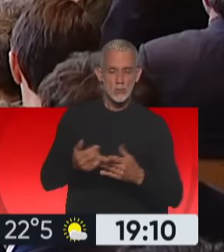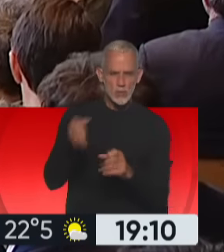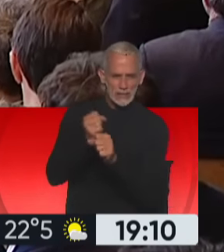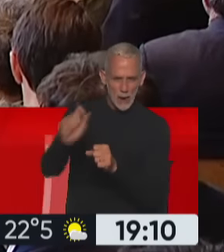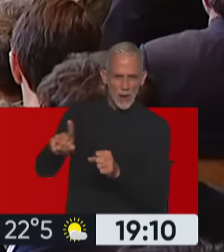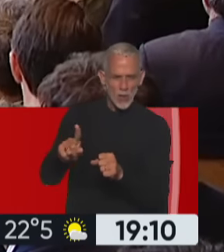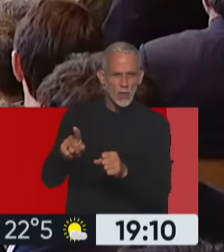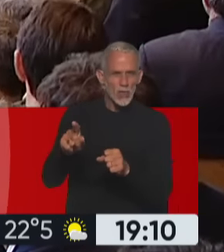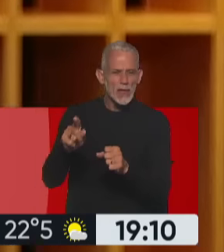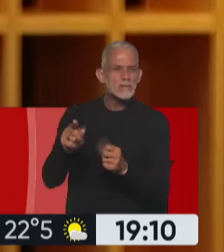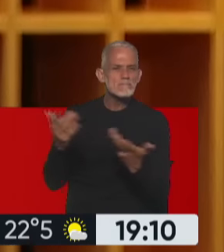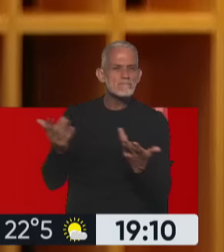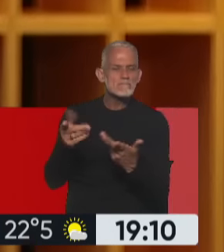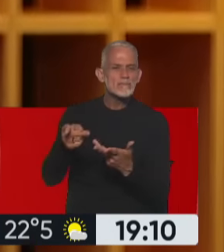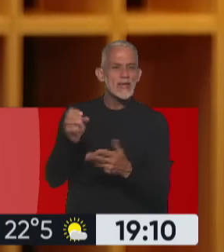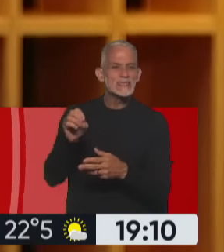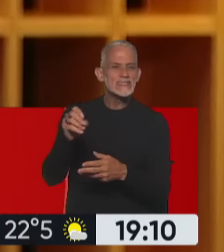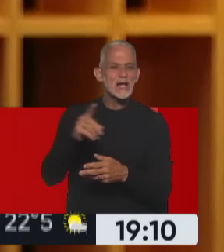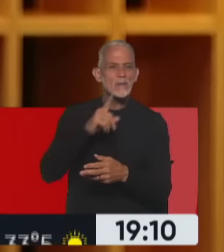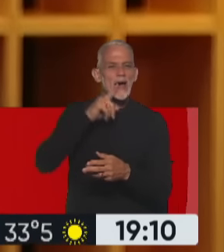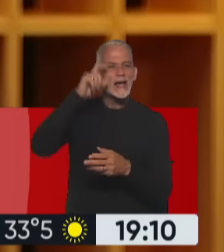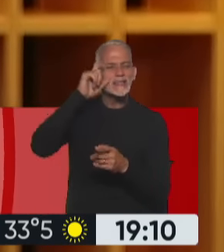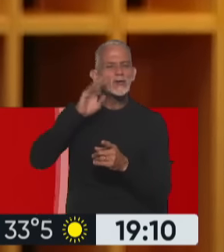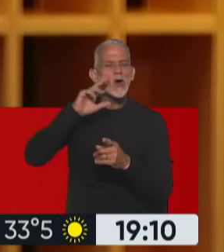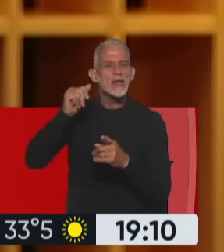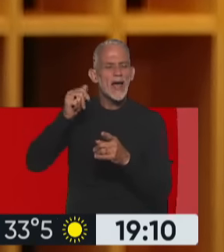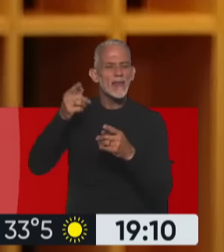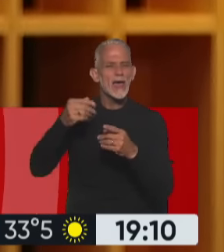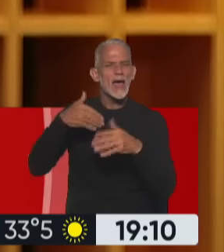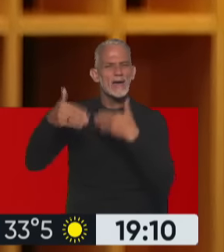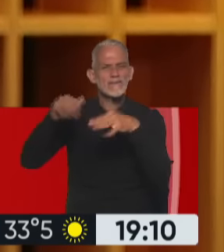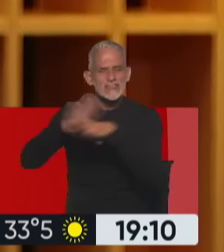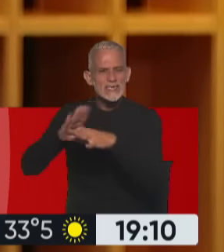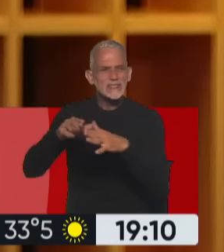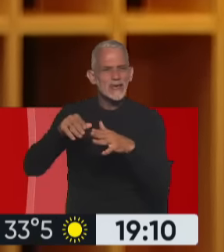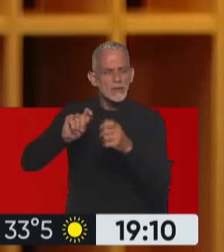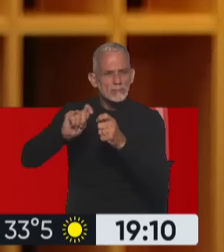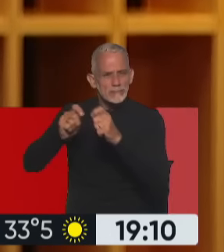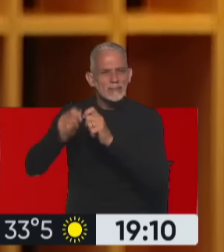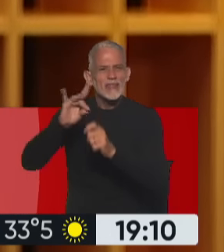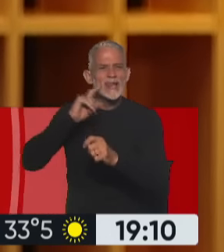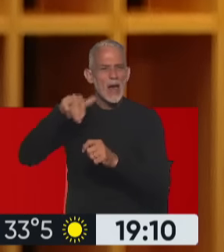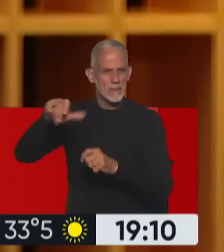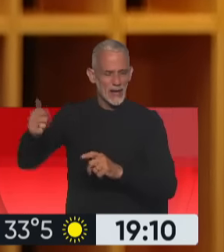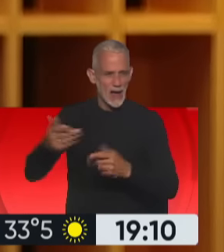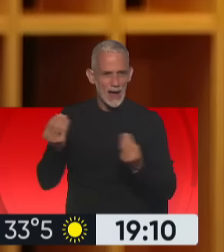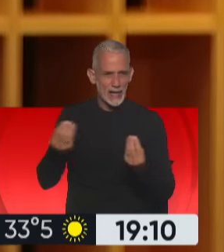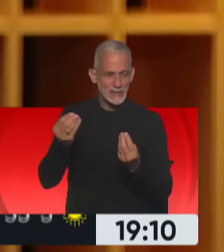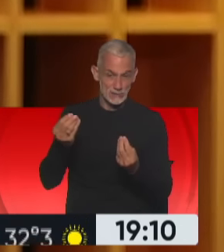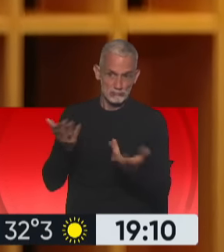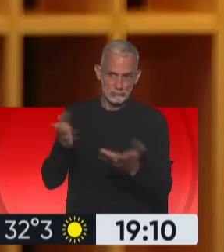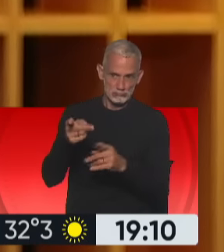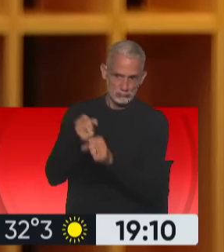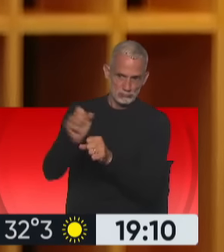que se llama La teoría de la eficiencia dinámica, que básicamente es un